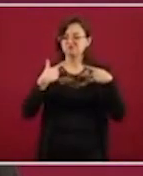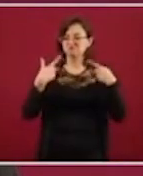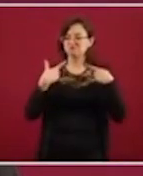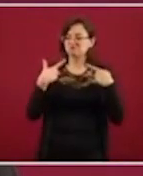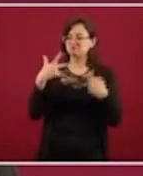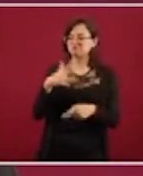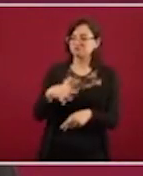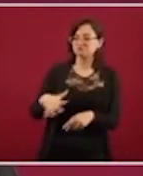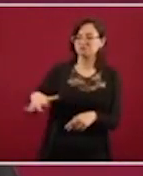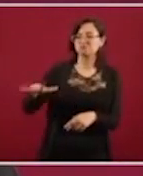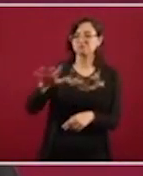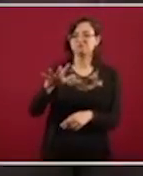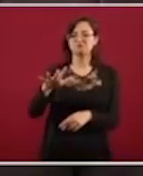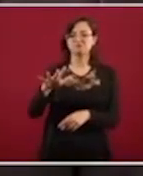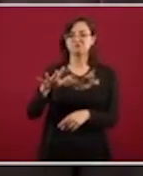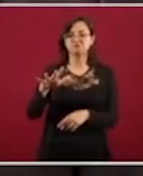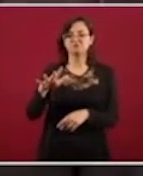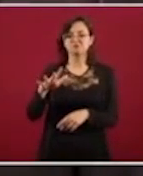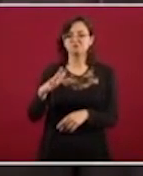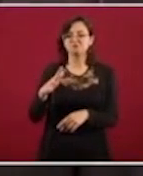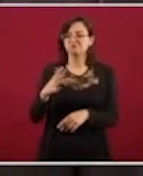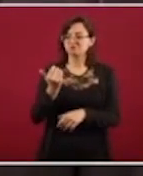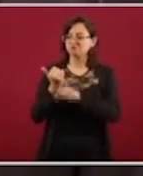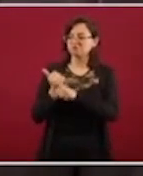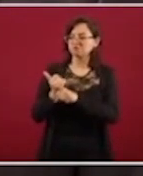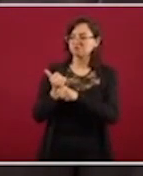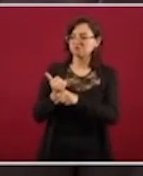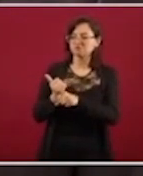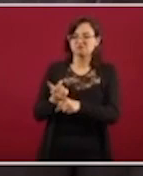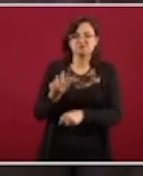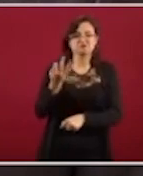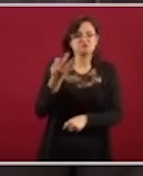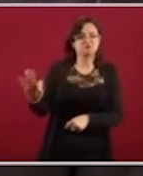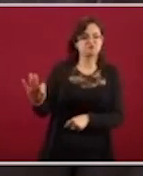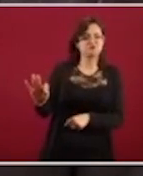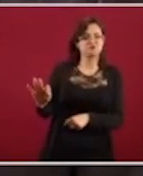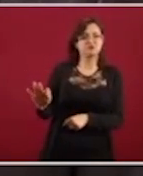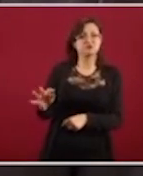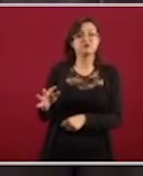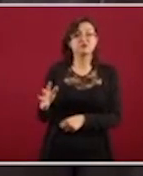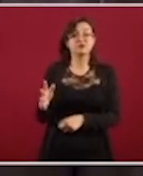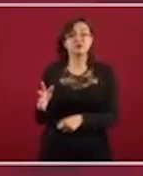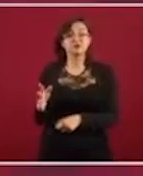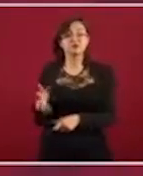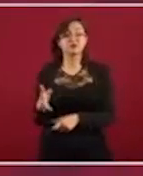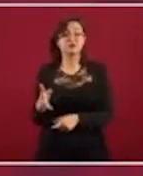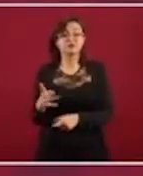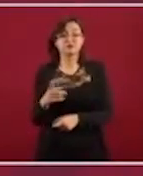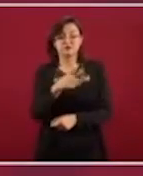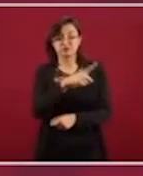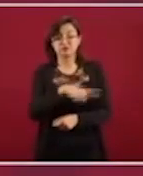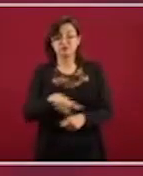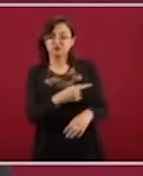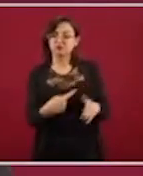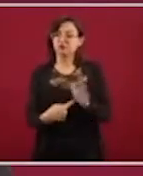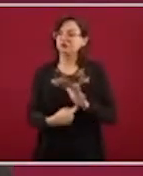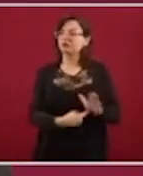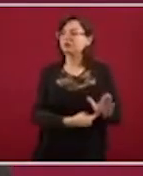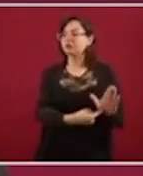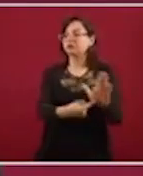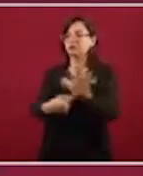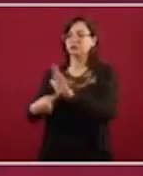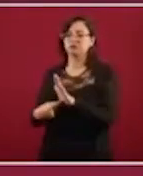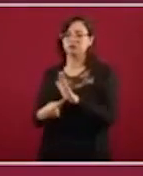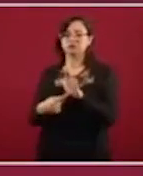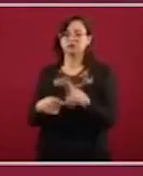espalda al sufrimiento, a los que padecen, a los que lo necesitan. Y